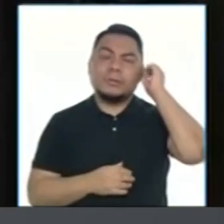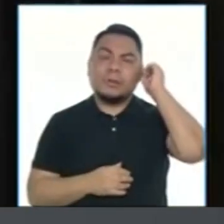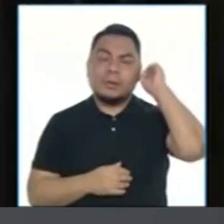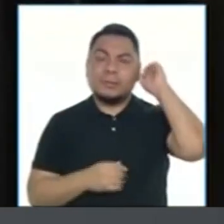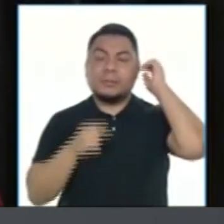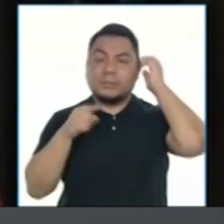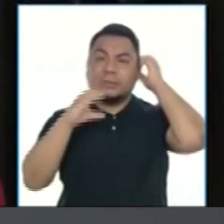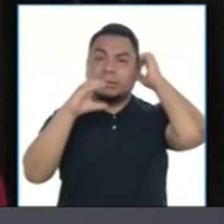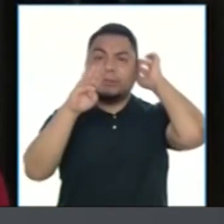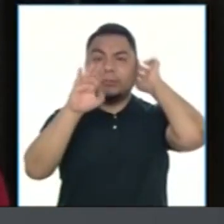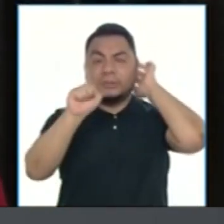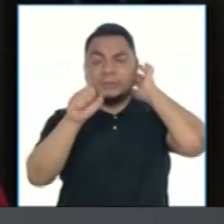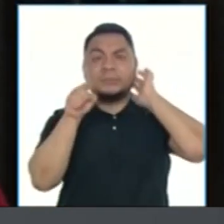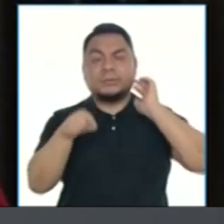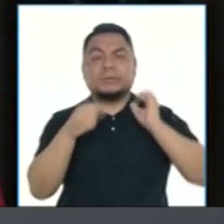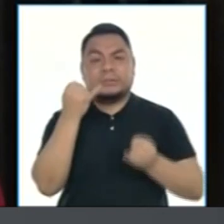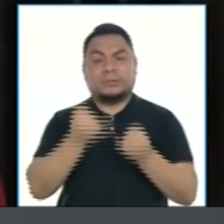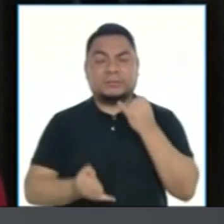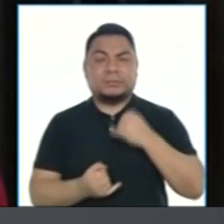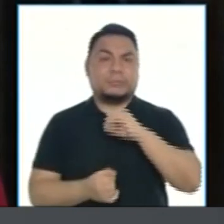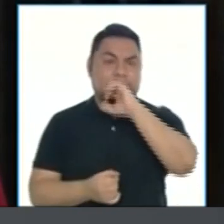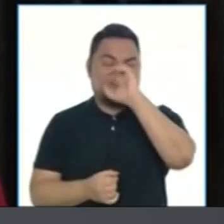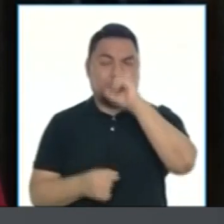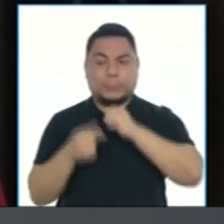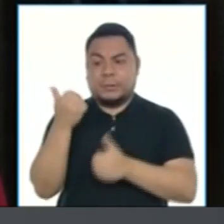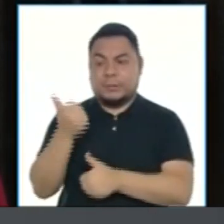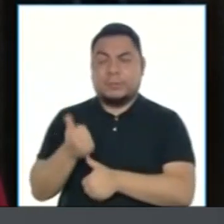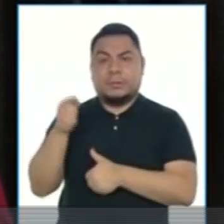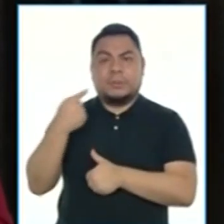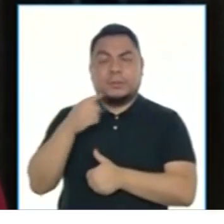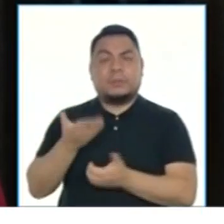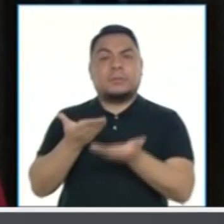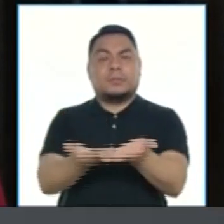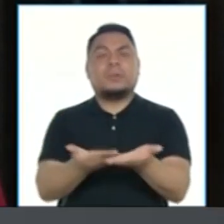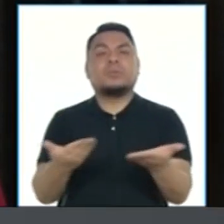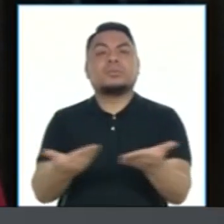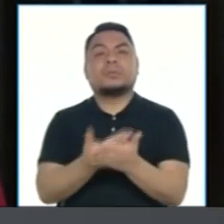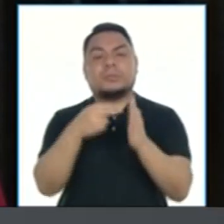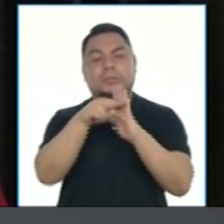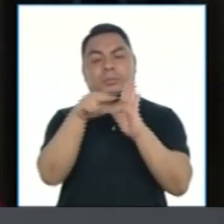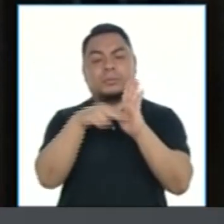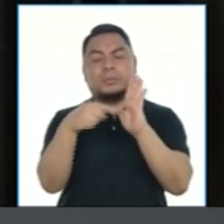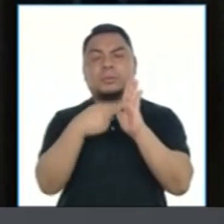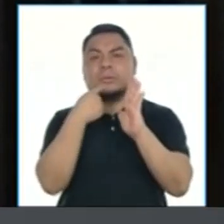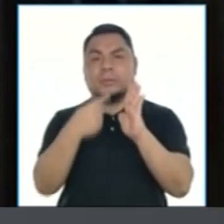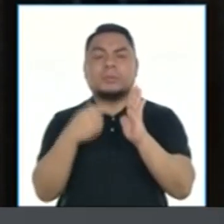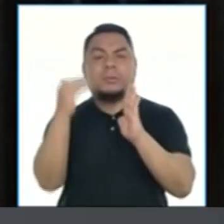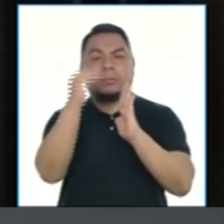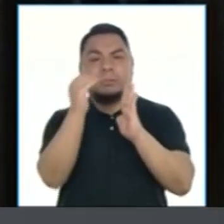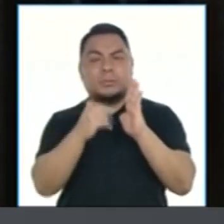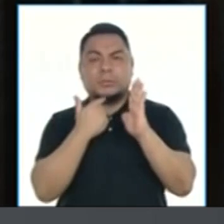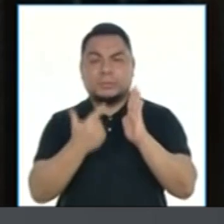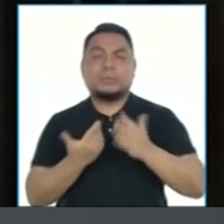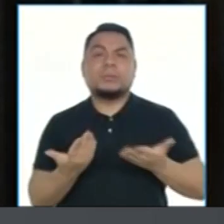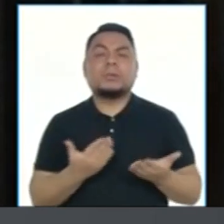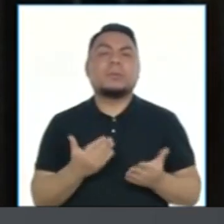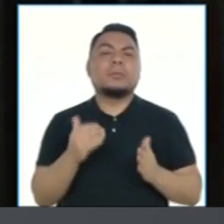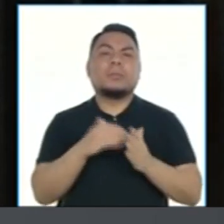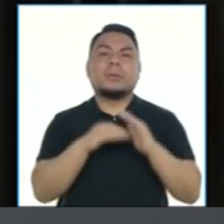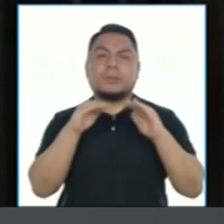La SBS, desde fines de agosto, ha establecido una norma que establece unos criterios, unos